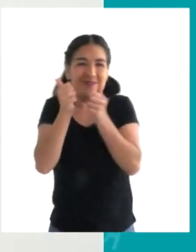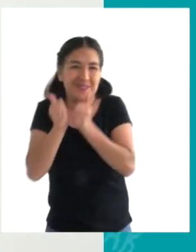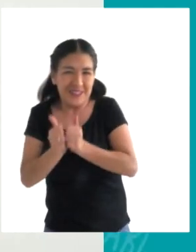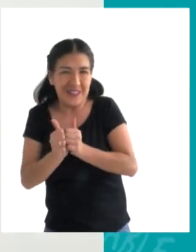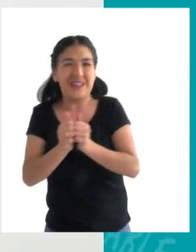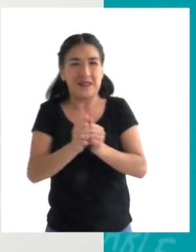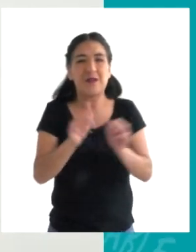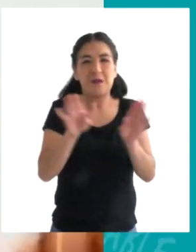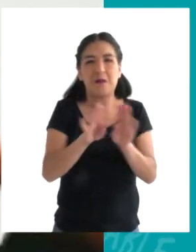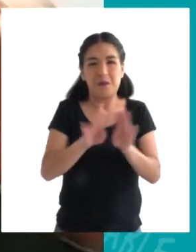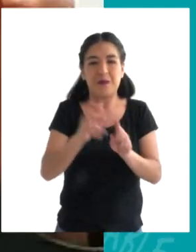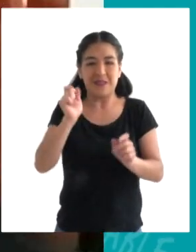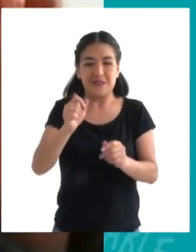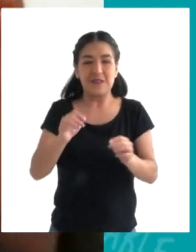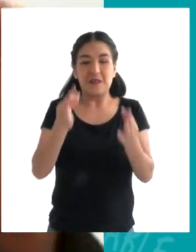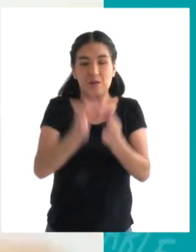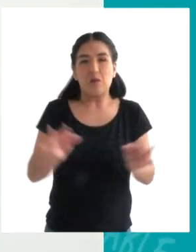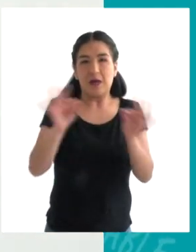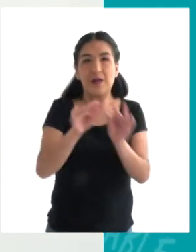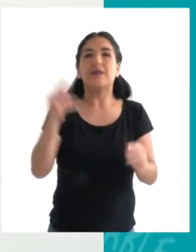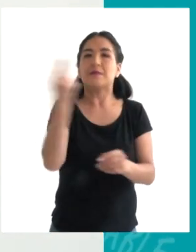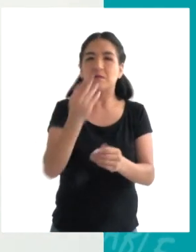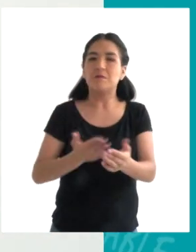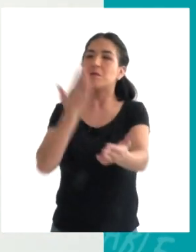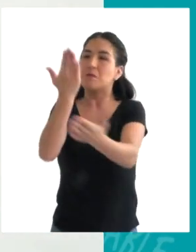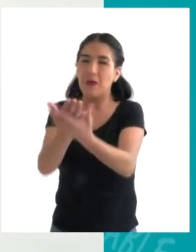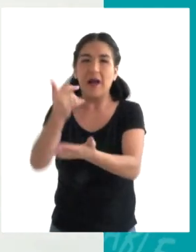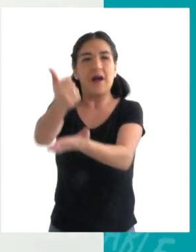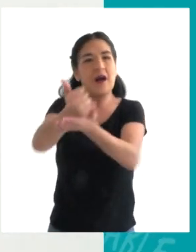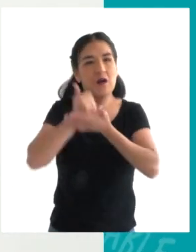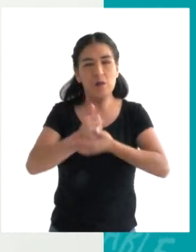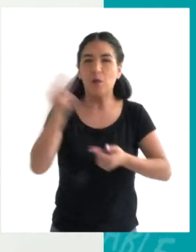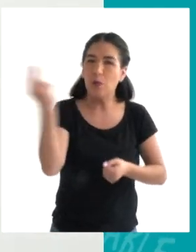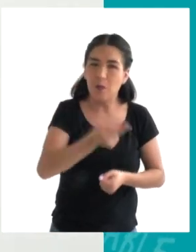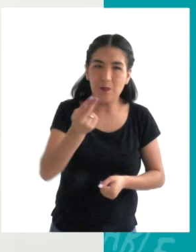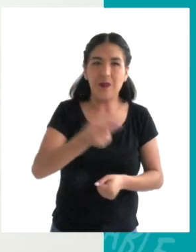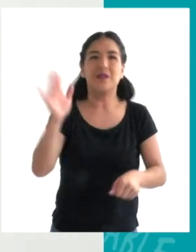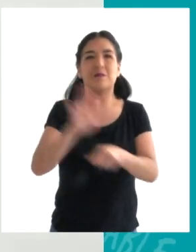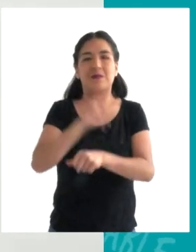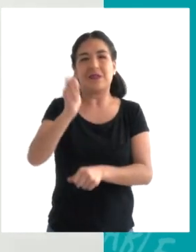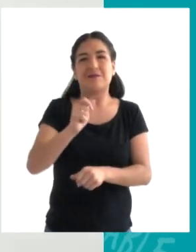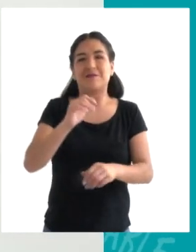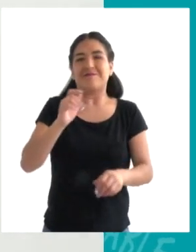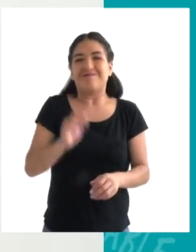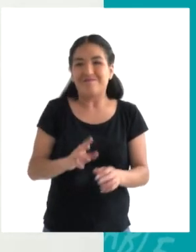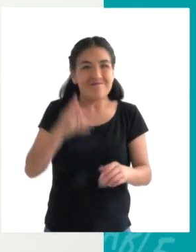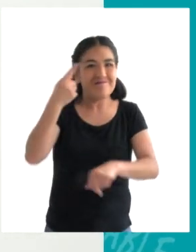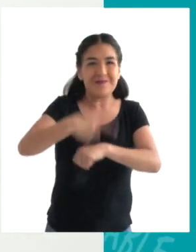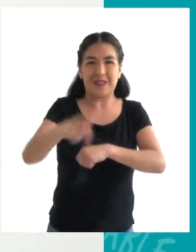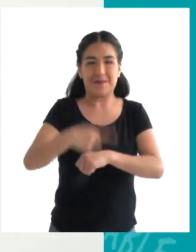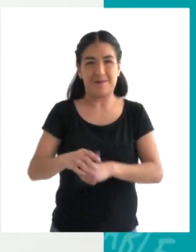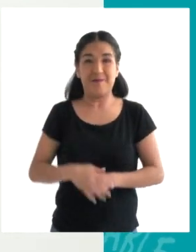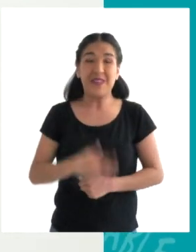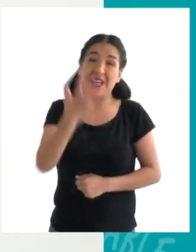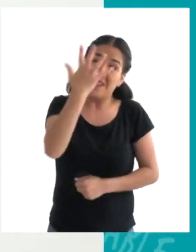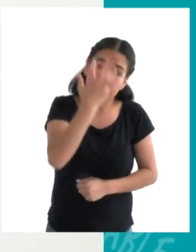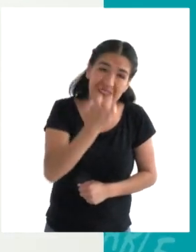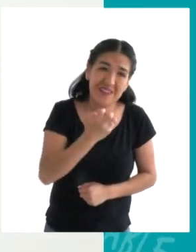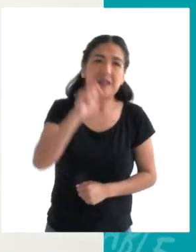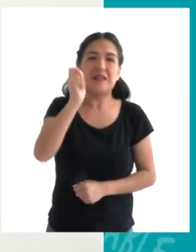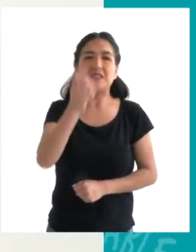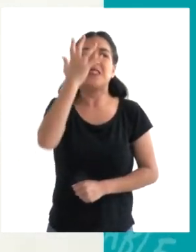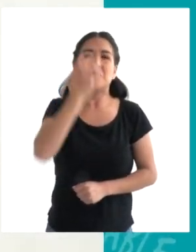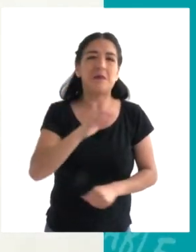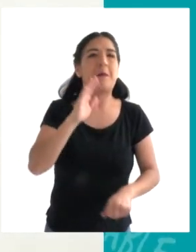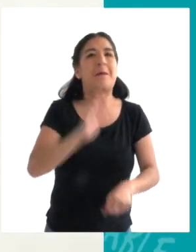importante esconderte o es muy importante pedir ayuda cuando uno tiene miedo, porque es algo que nos está rebasando. Finalmente, la tristeza, amiguitos, es una de